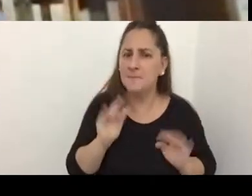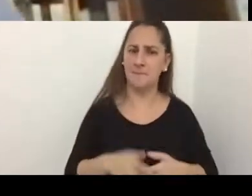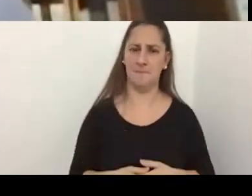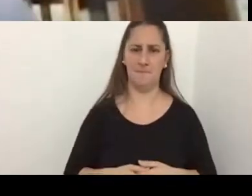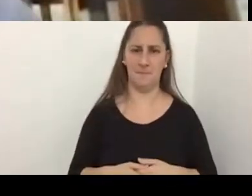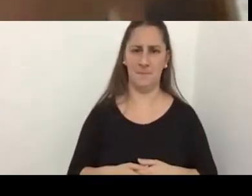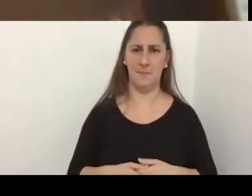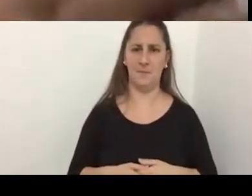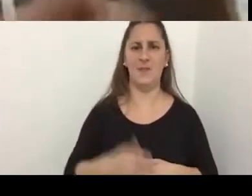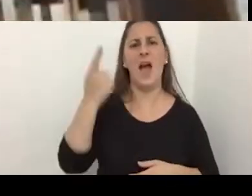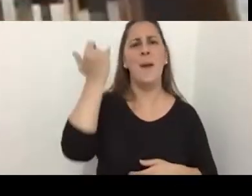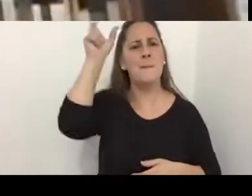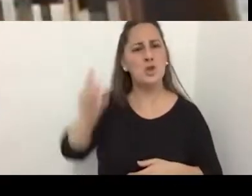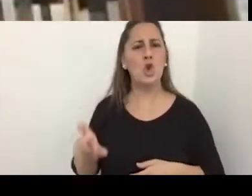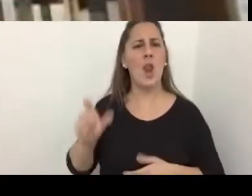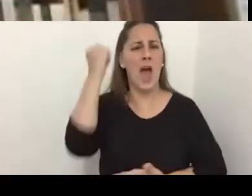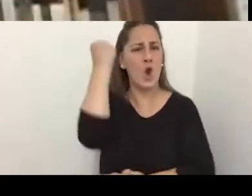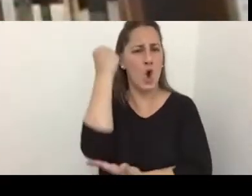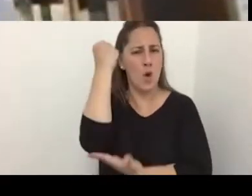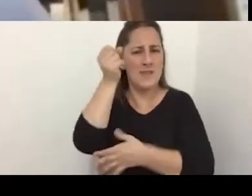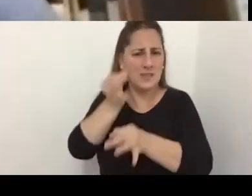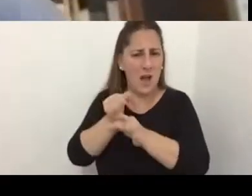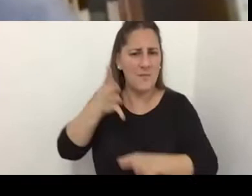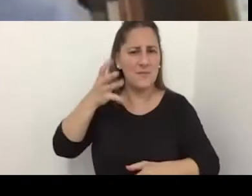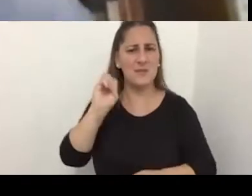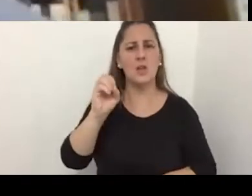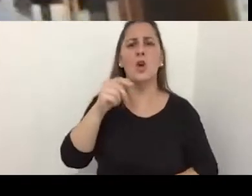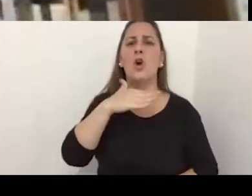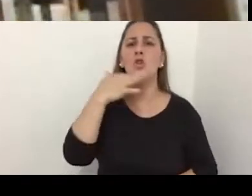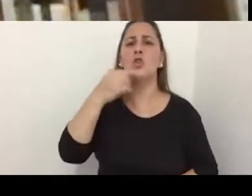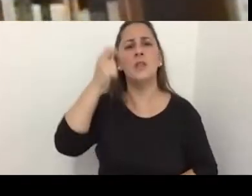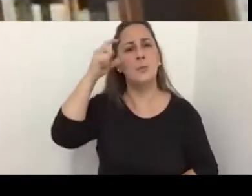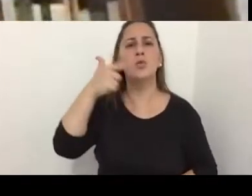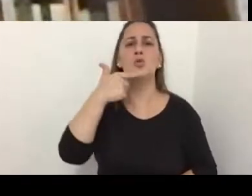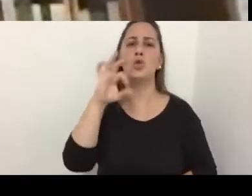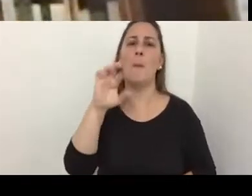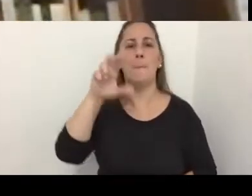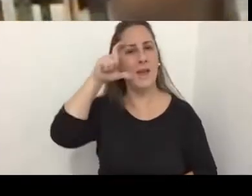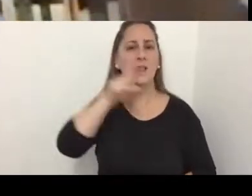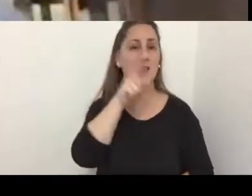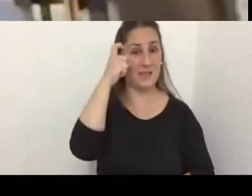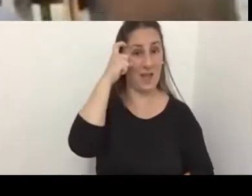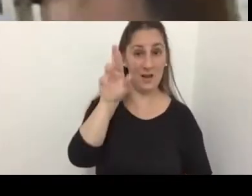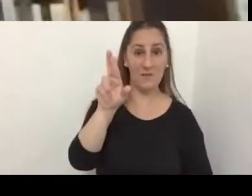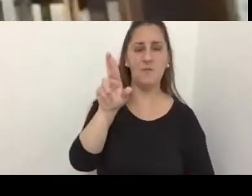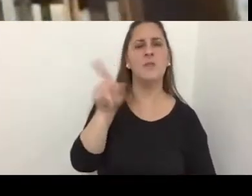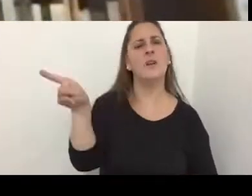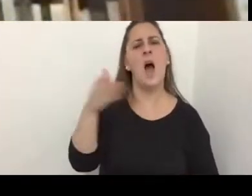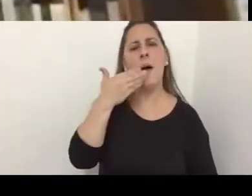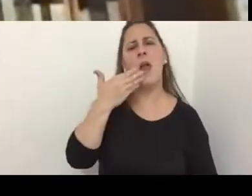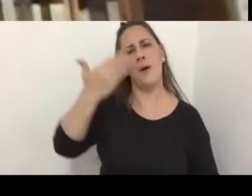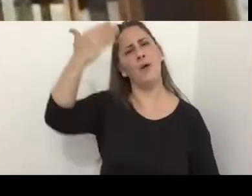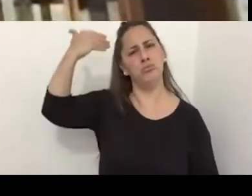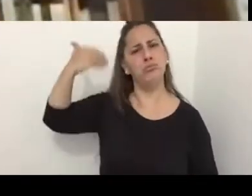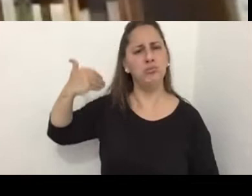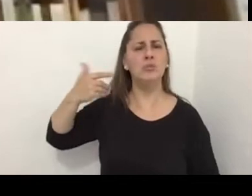Hay un economista, por ejemplo, que se llama Joseph Schumpeter, que hablaba de esto allá por